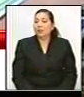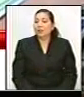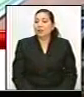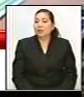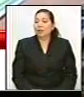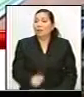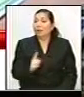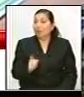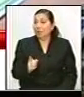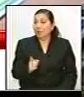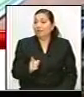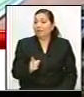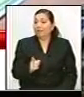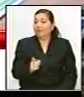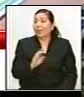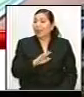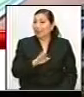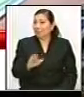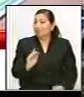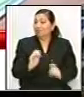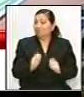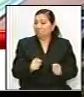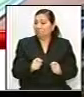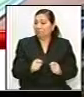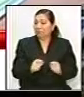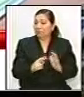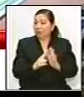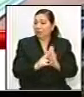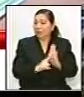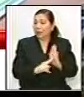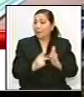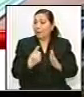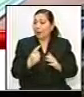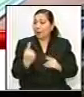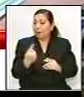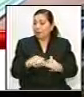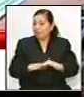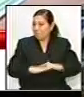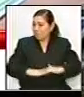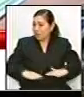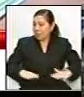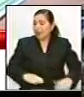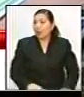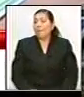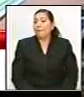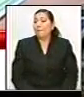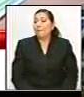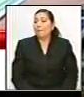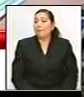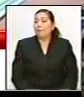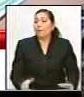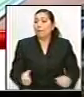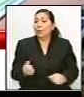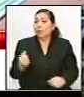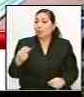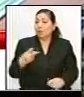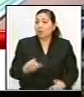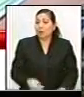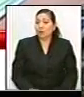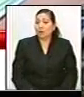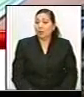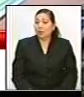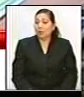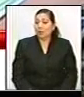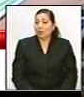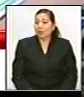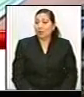tú ellos les han dado una resolución para el primer piso, pero ellos están agarrando el segundo piso. Entonces yo voy